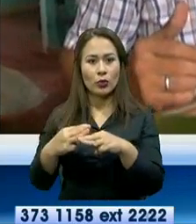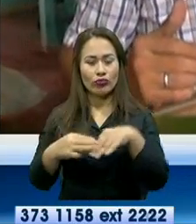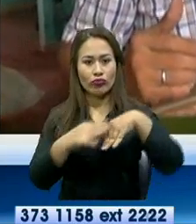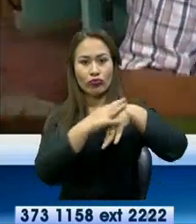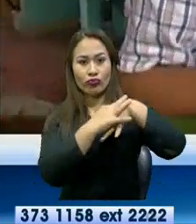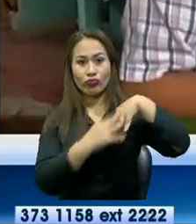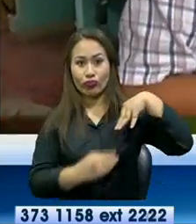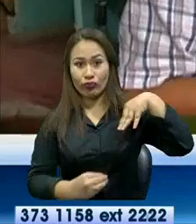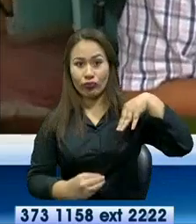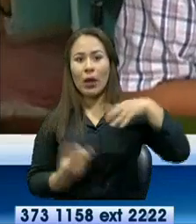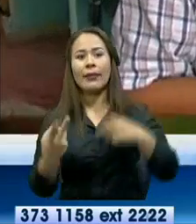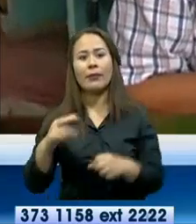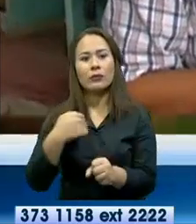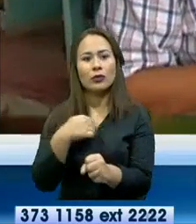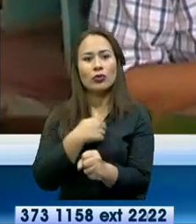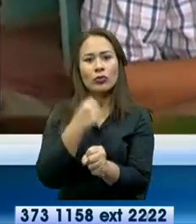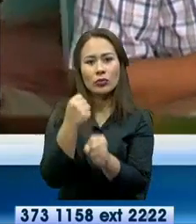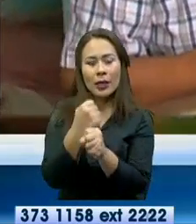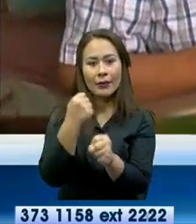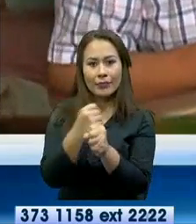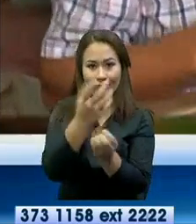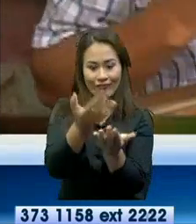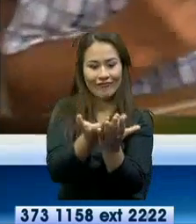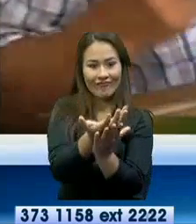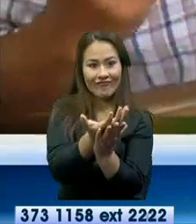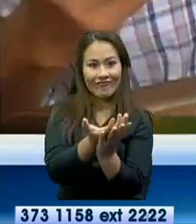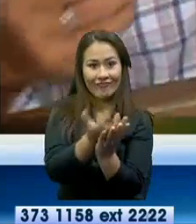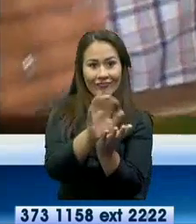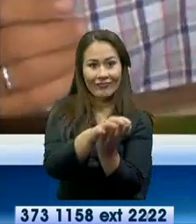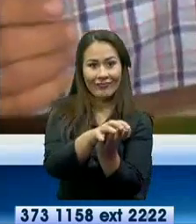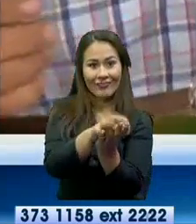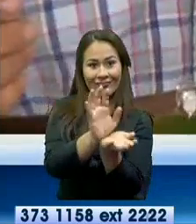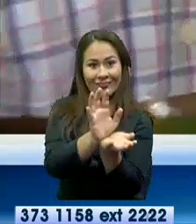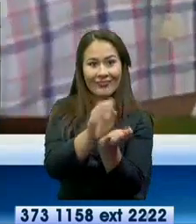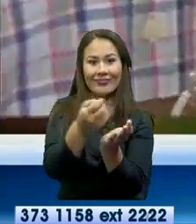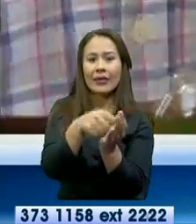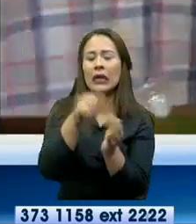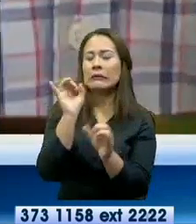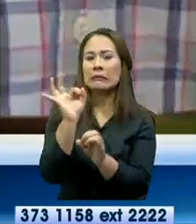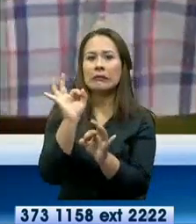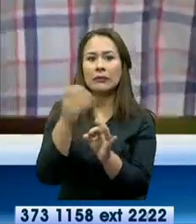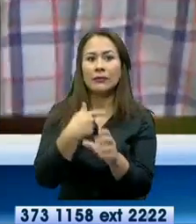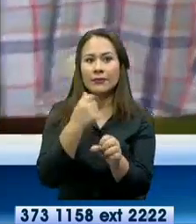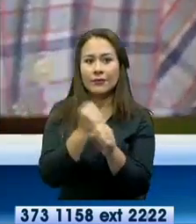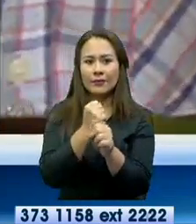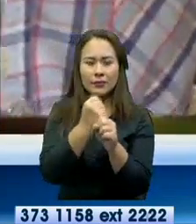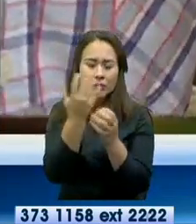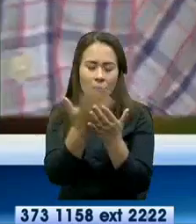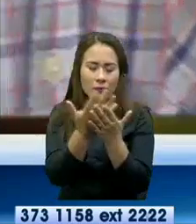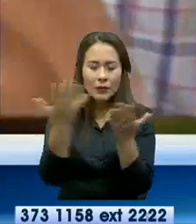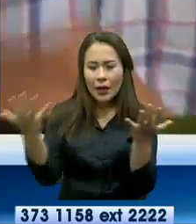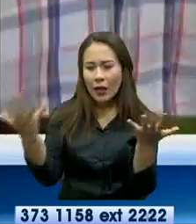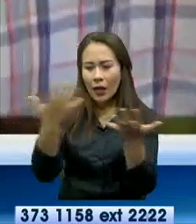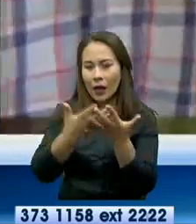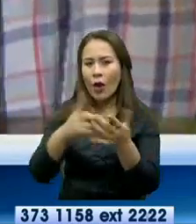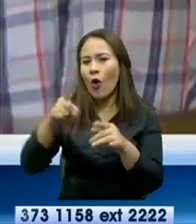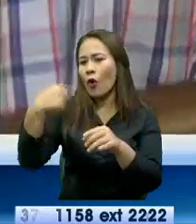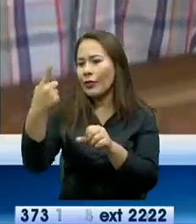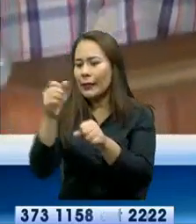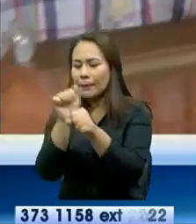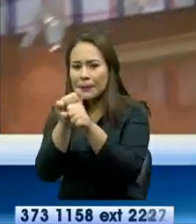decirlo. Trabajar esta concha ha sido realmente, como lo dije desde el principio, un privilegio. Combinarla con